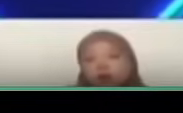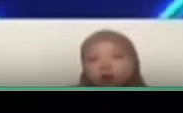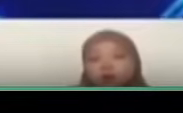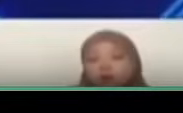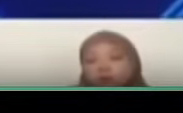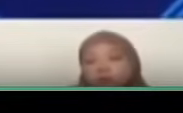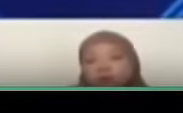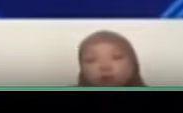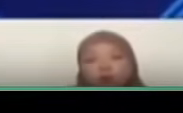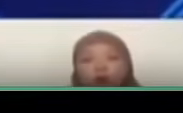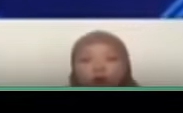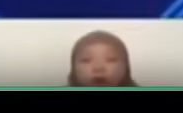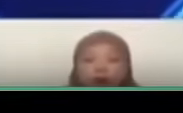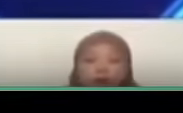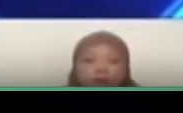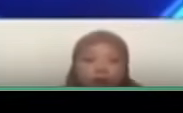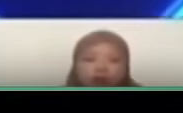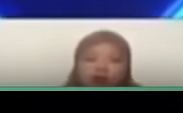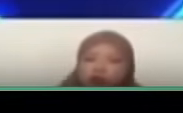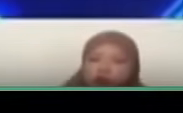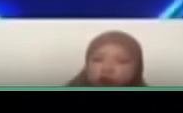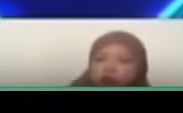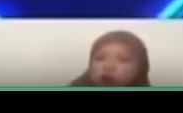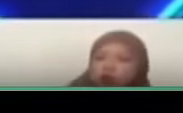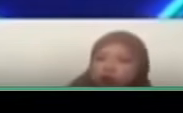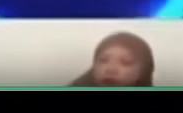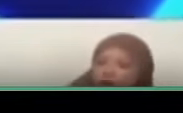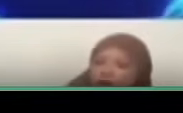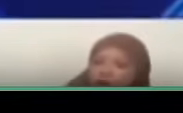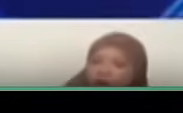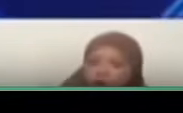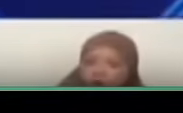Sí. ¿Ustedes se acuerdan que Diosdadito hace unos días